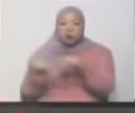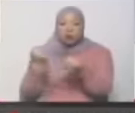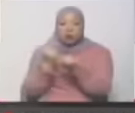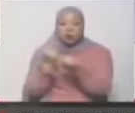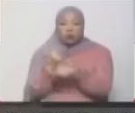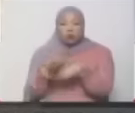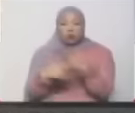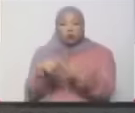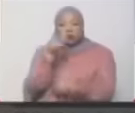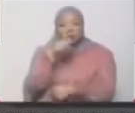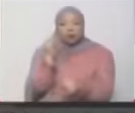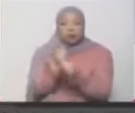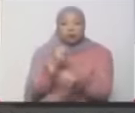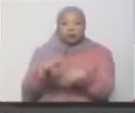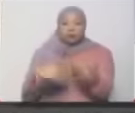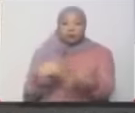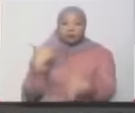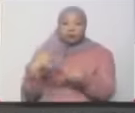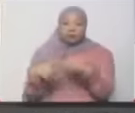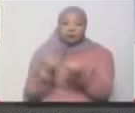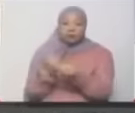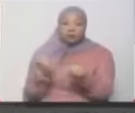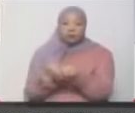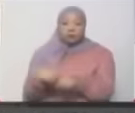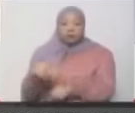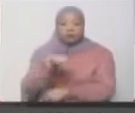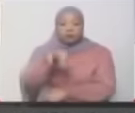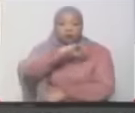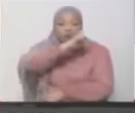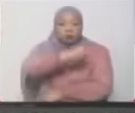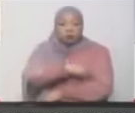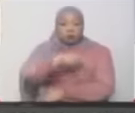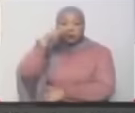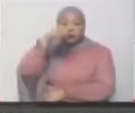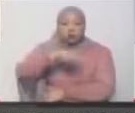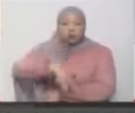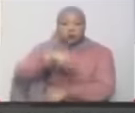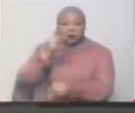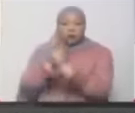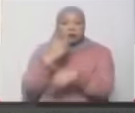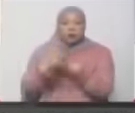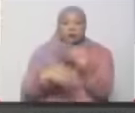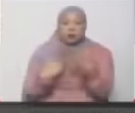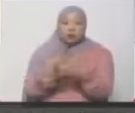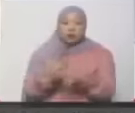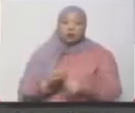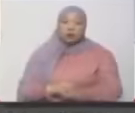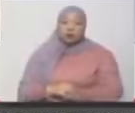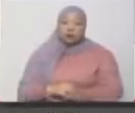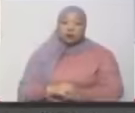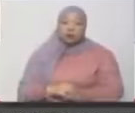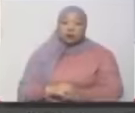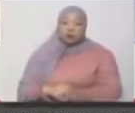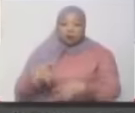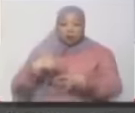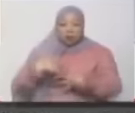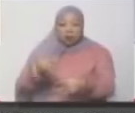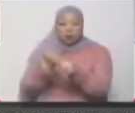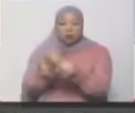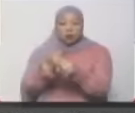el pueblo participe activamente. Si no, el pueblo no participa activamente en lo que nosotros llamamos pues la inteligencia